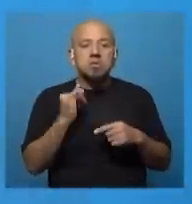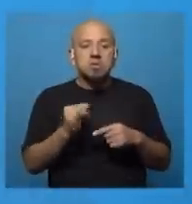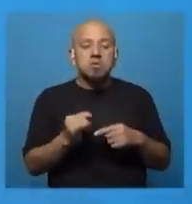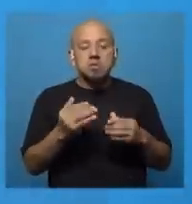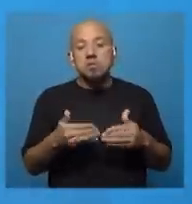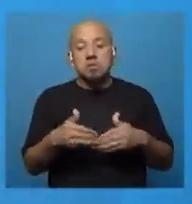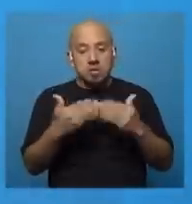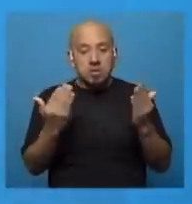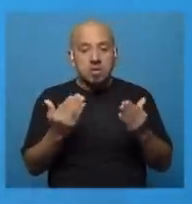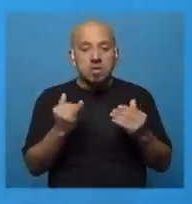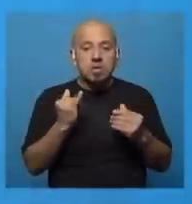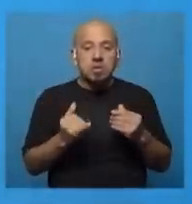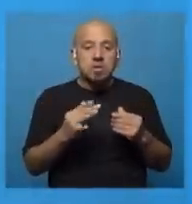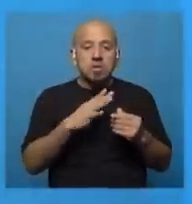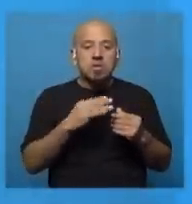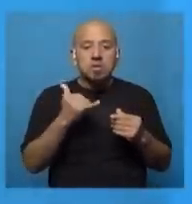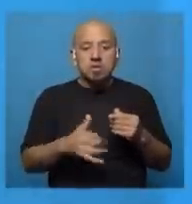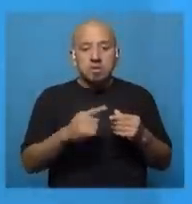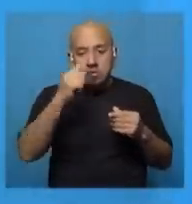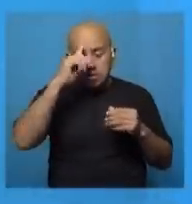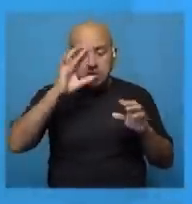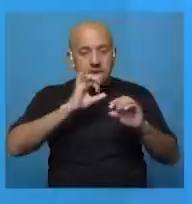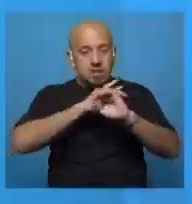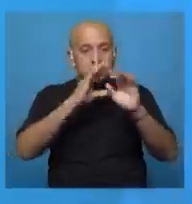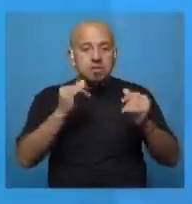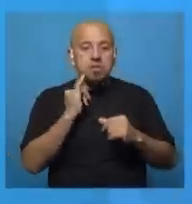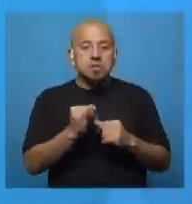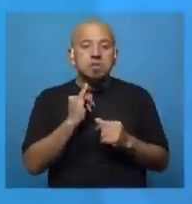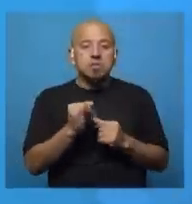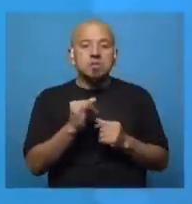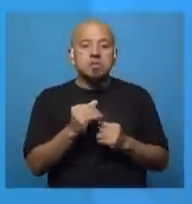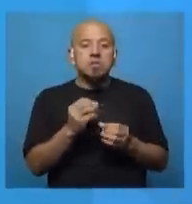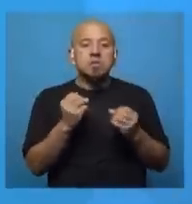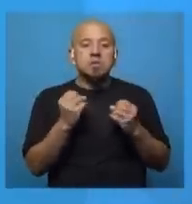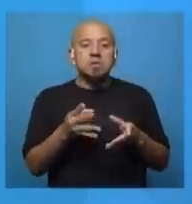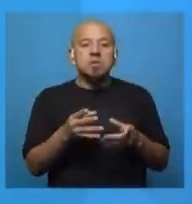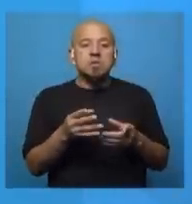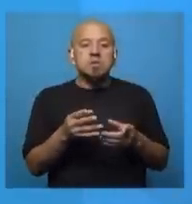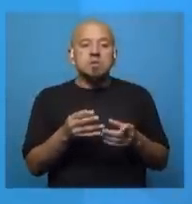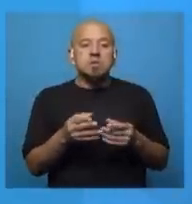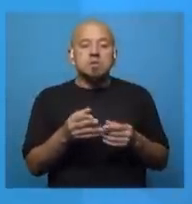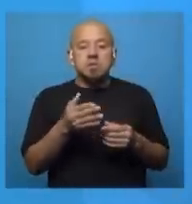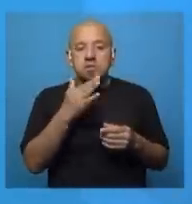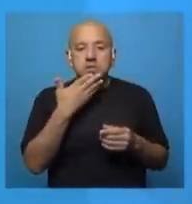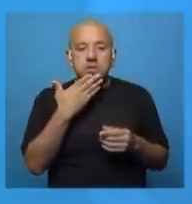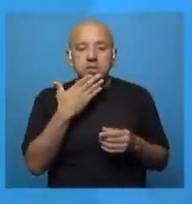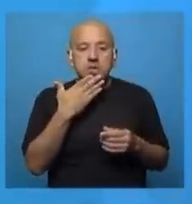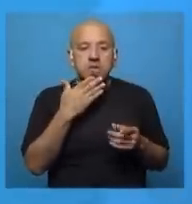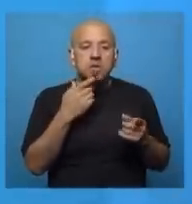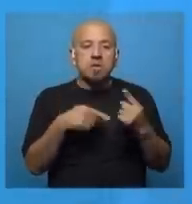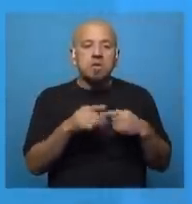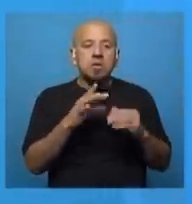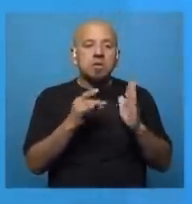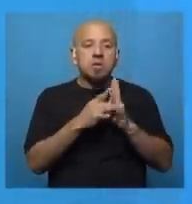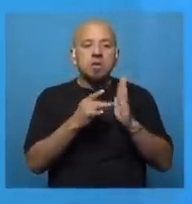esto es muy grave tiene que aclararse sí o sí porque ponen en duda verdad el la